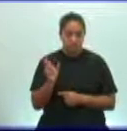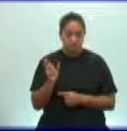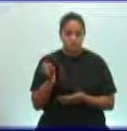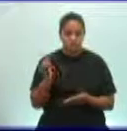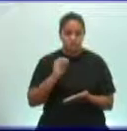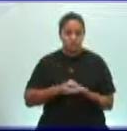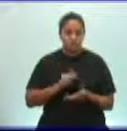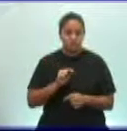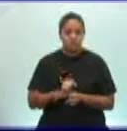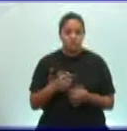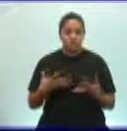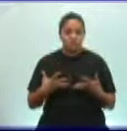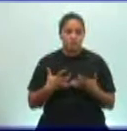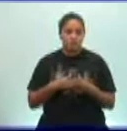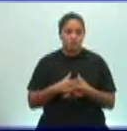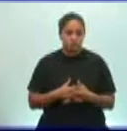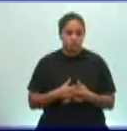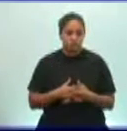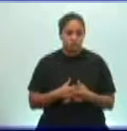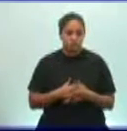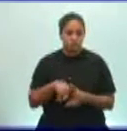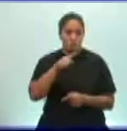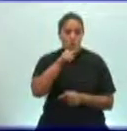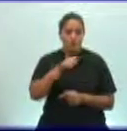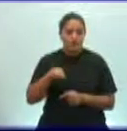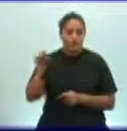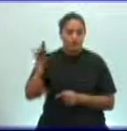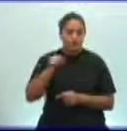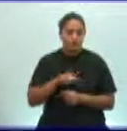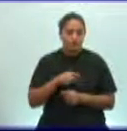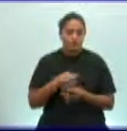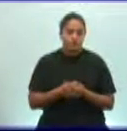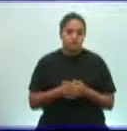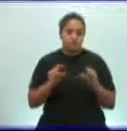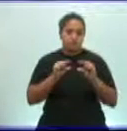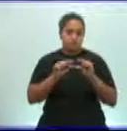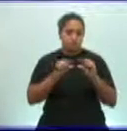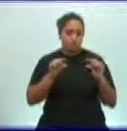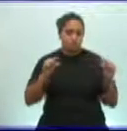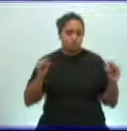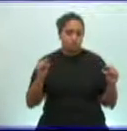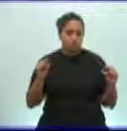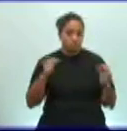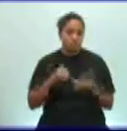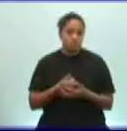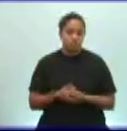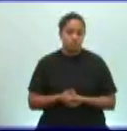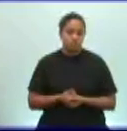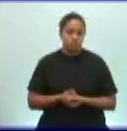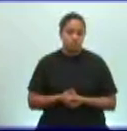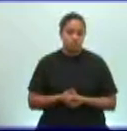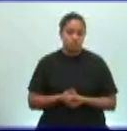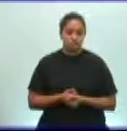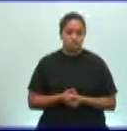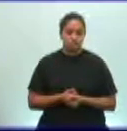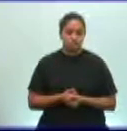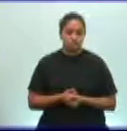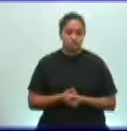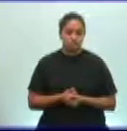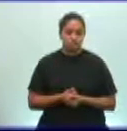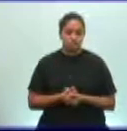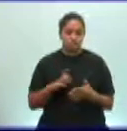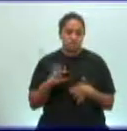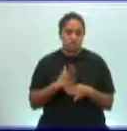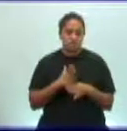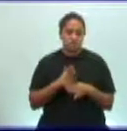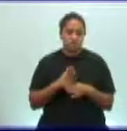para relacionar o enlazar elementos análogos en la oración. ¿Qué significa elementos análogos?